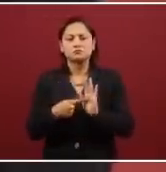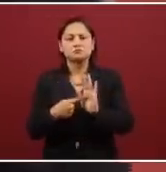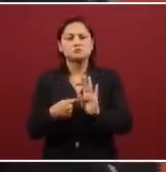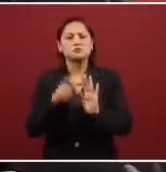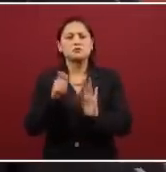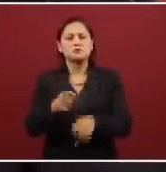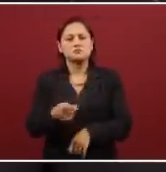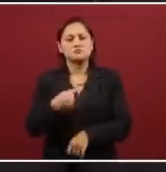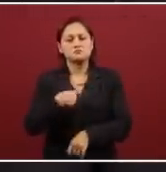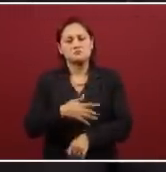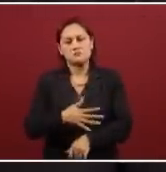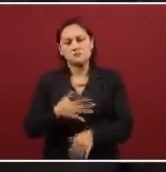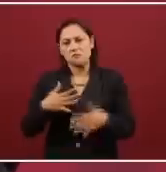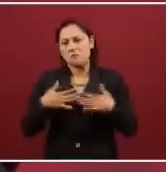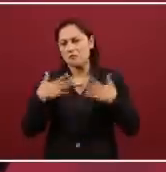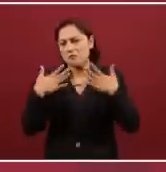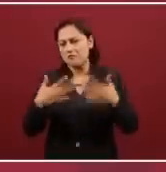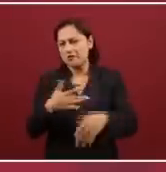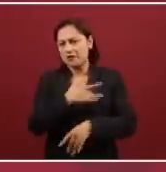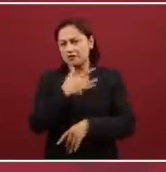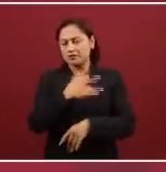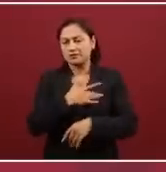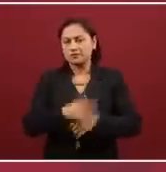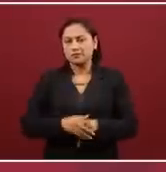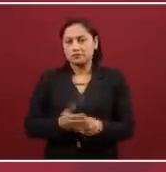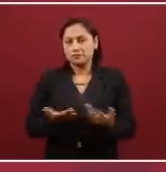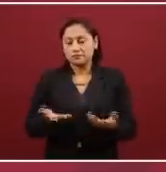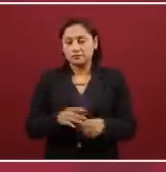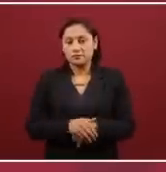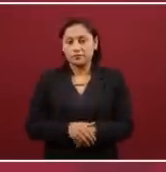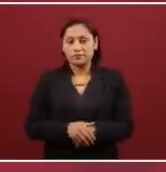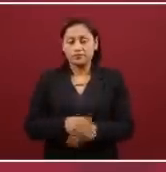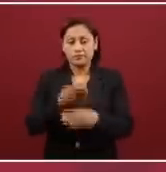Los bancos no